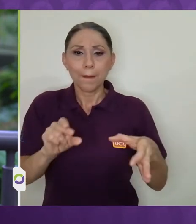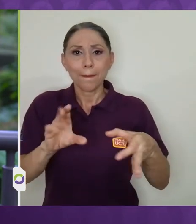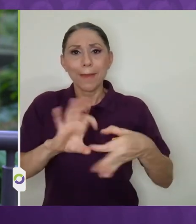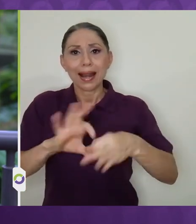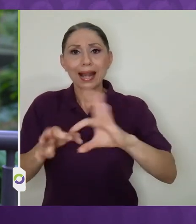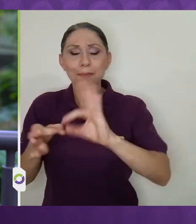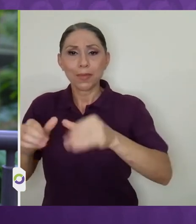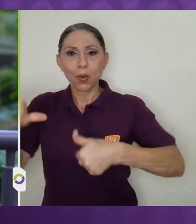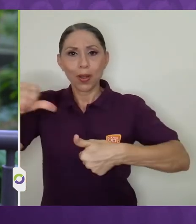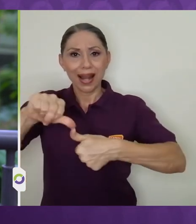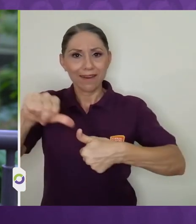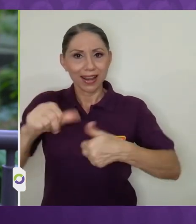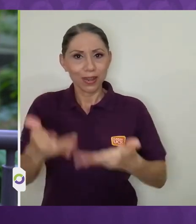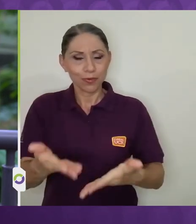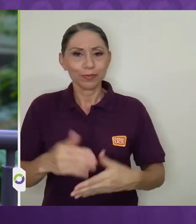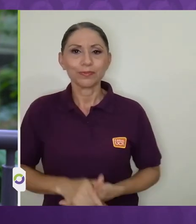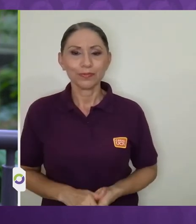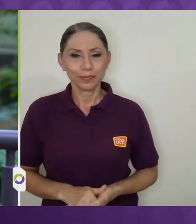región.